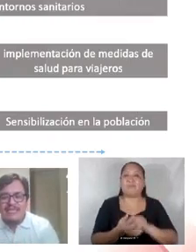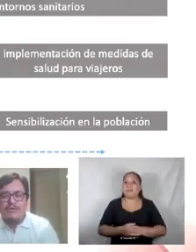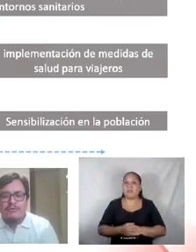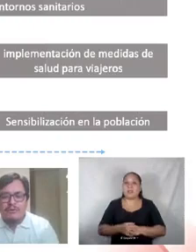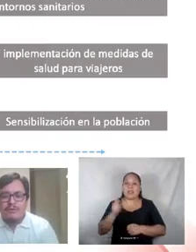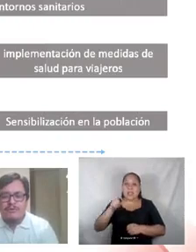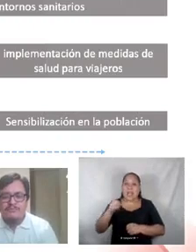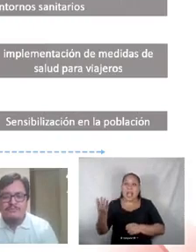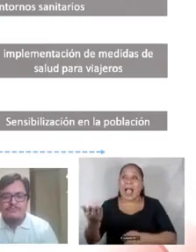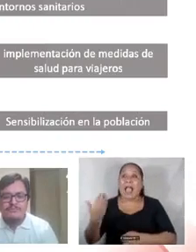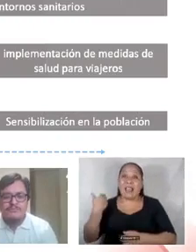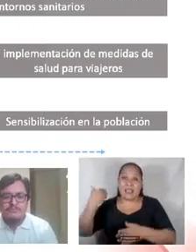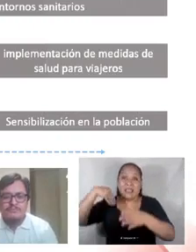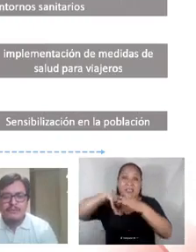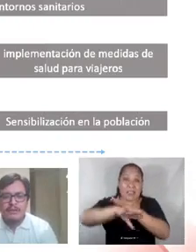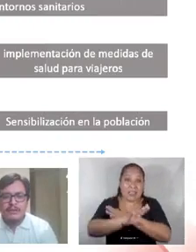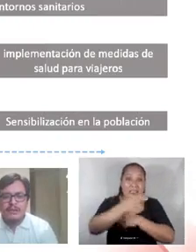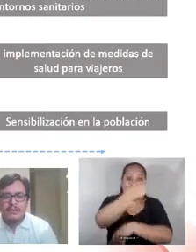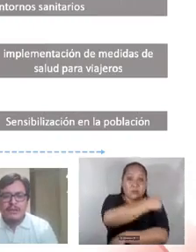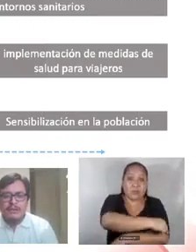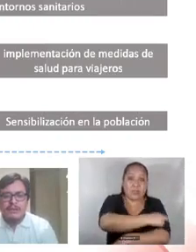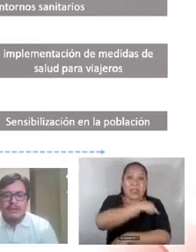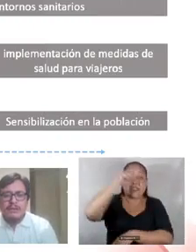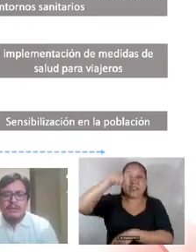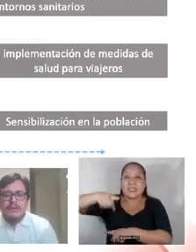la cadena. Siguiente, por favor.